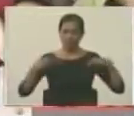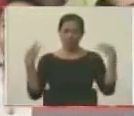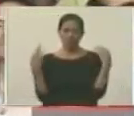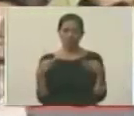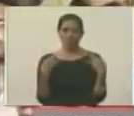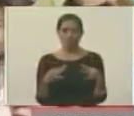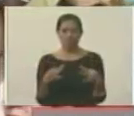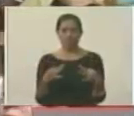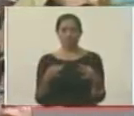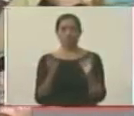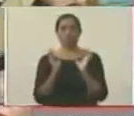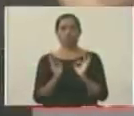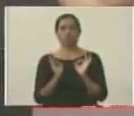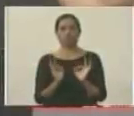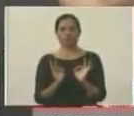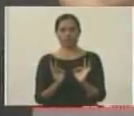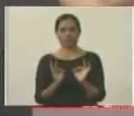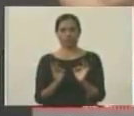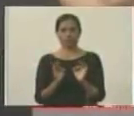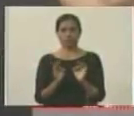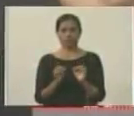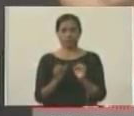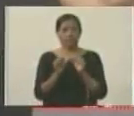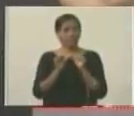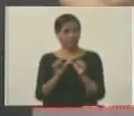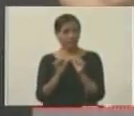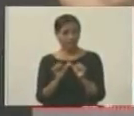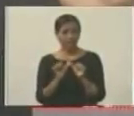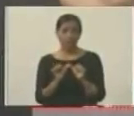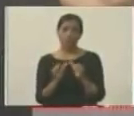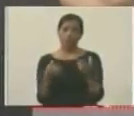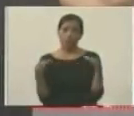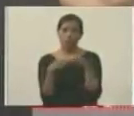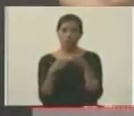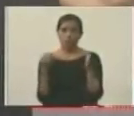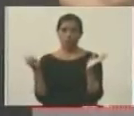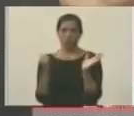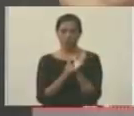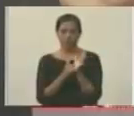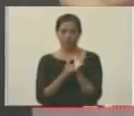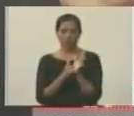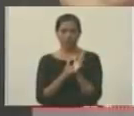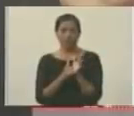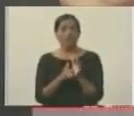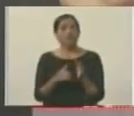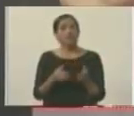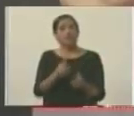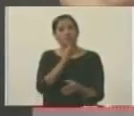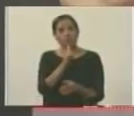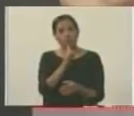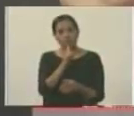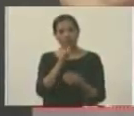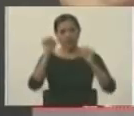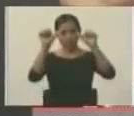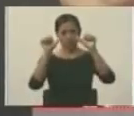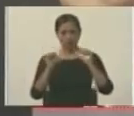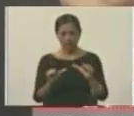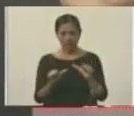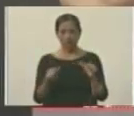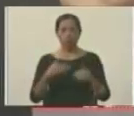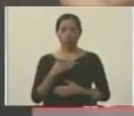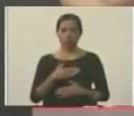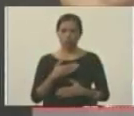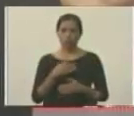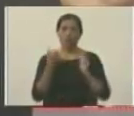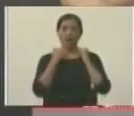Muy bien. Continuamos, y bueno, a través de los grupos de WhatsApp, informar el horario flexible. Aristóbulo está encima del